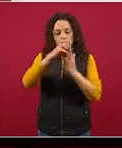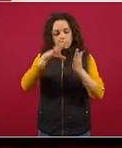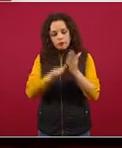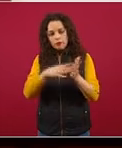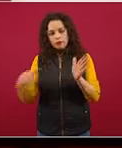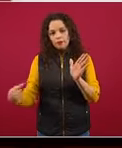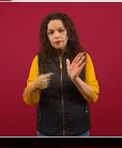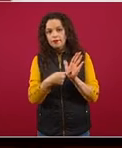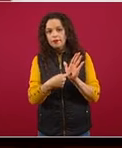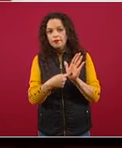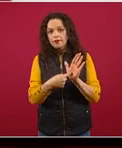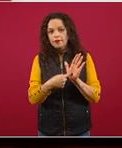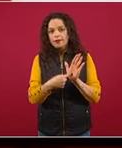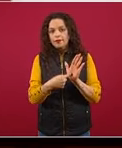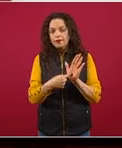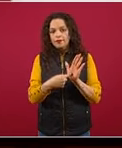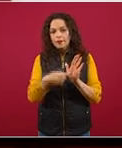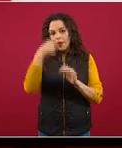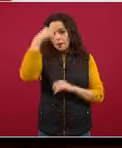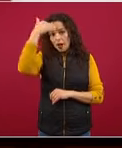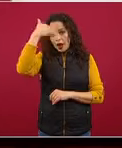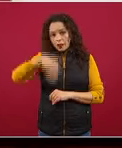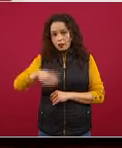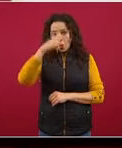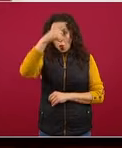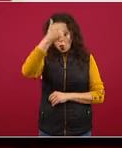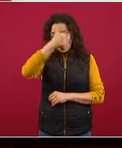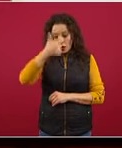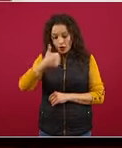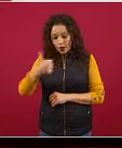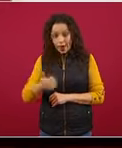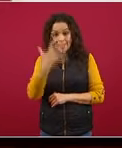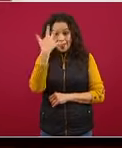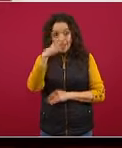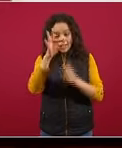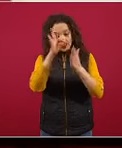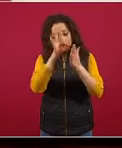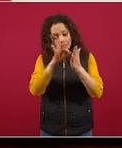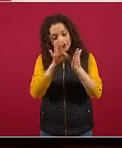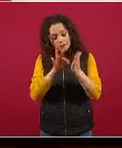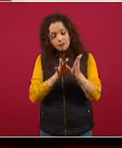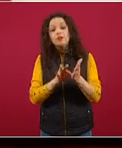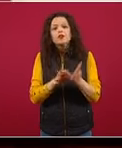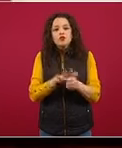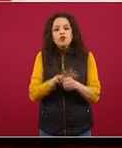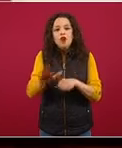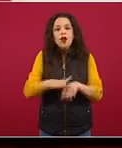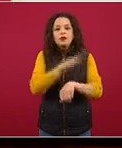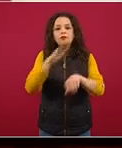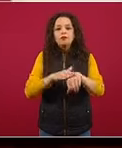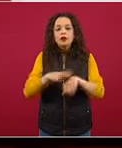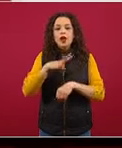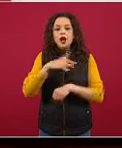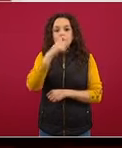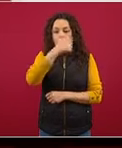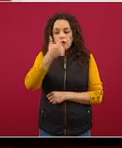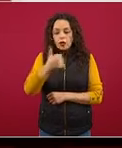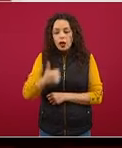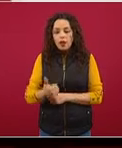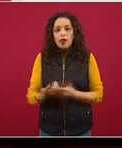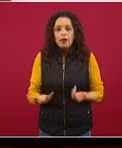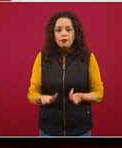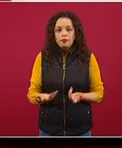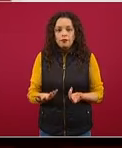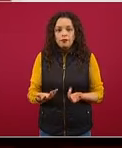lineamiento para saber de cada uno de los 10 indicadores qué calificación tiene cada uno de ellos.